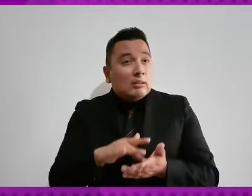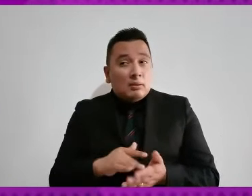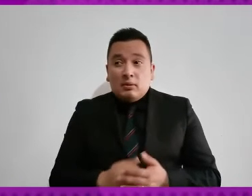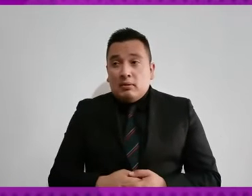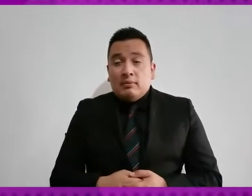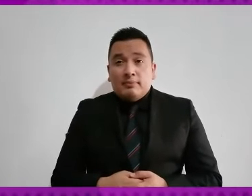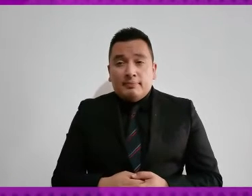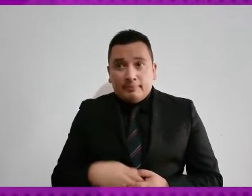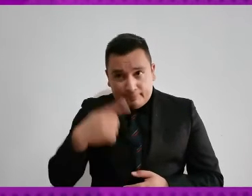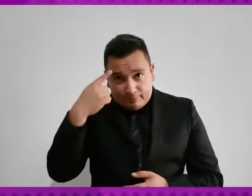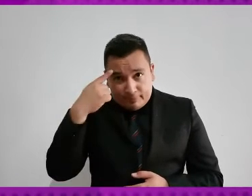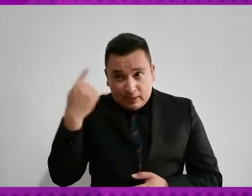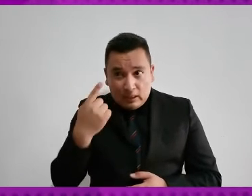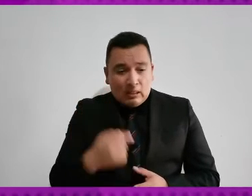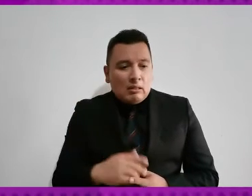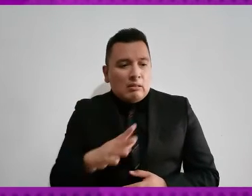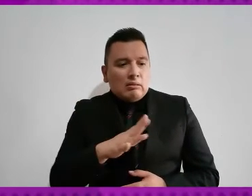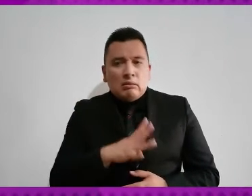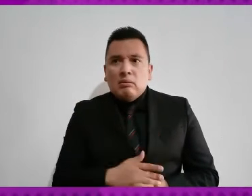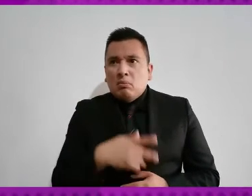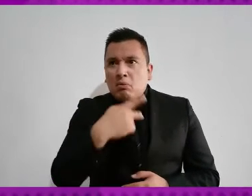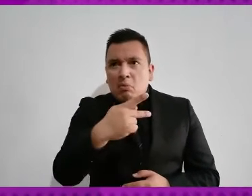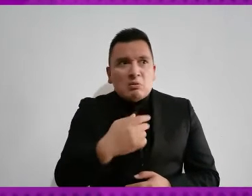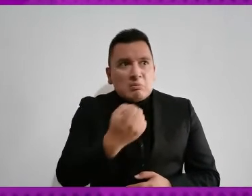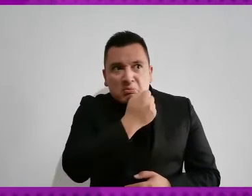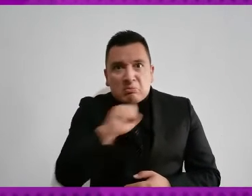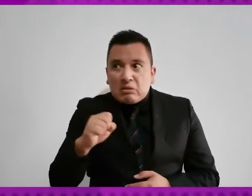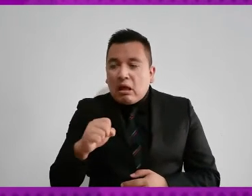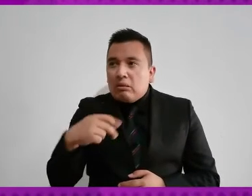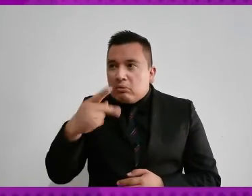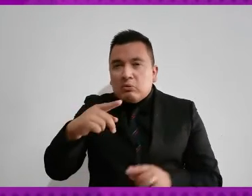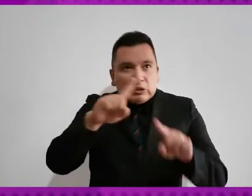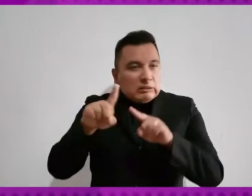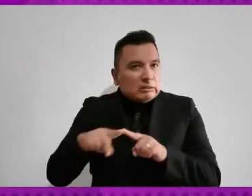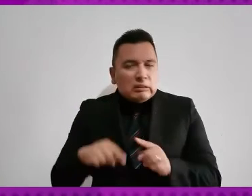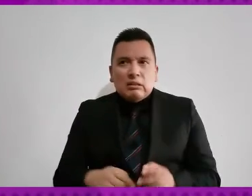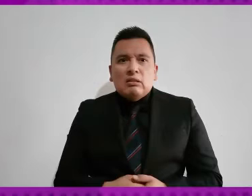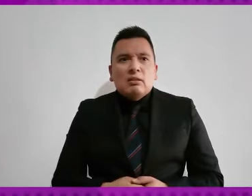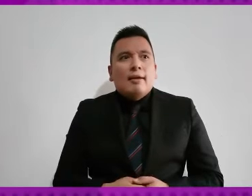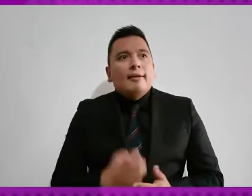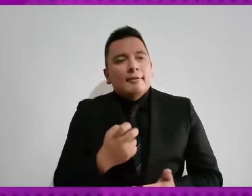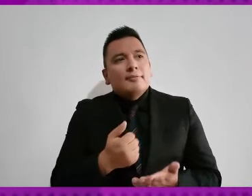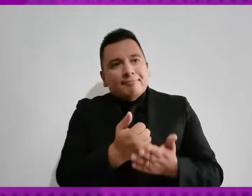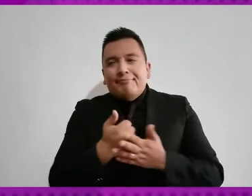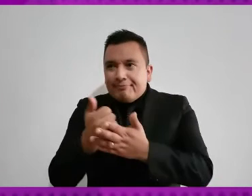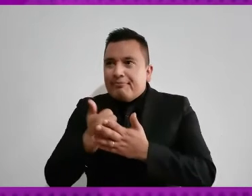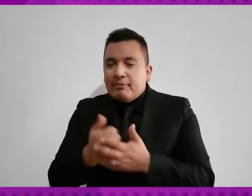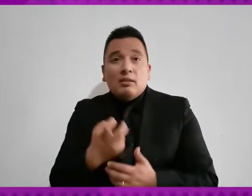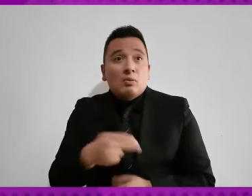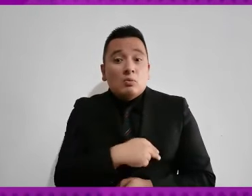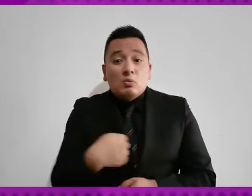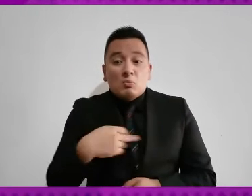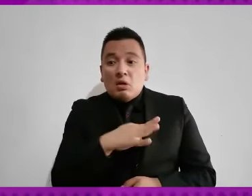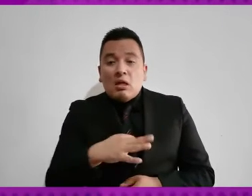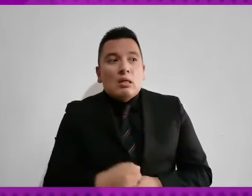en esta combinación de fortalezas de las diferentes instituciones electorales, que efectivamente